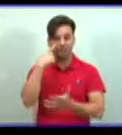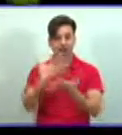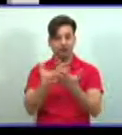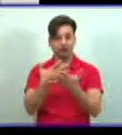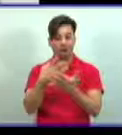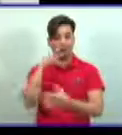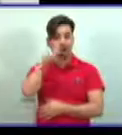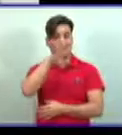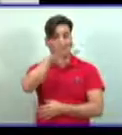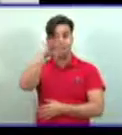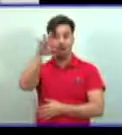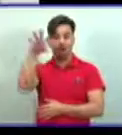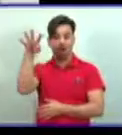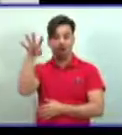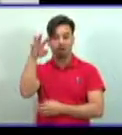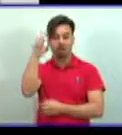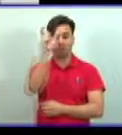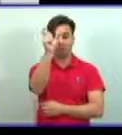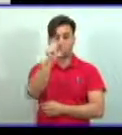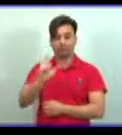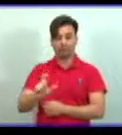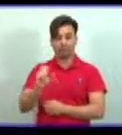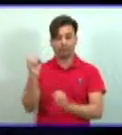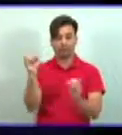aurora boreal y la aurora austral.